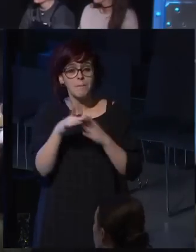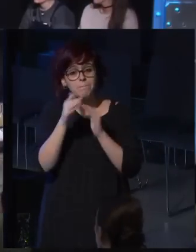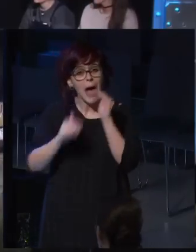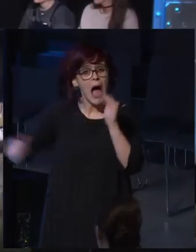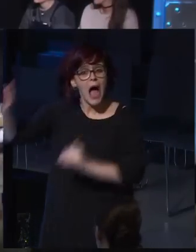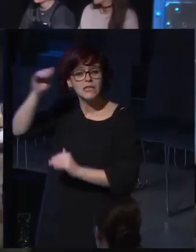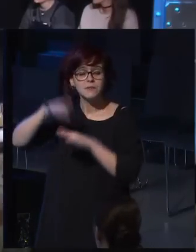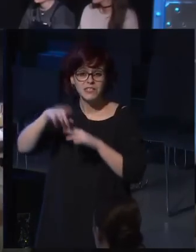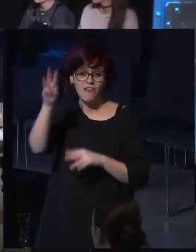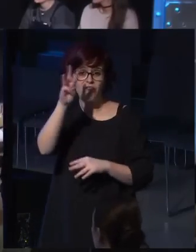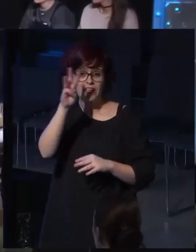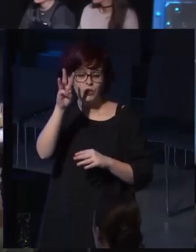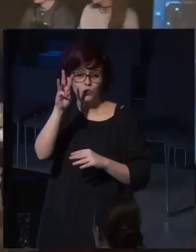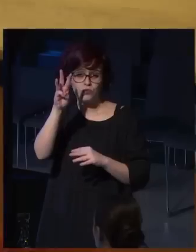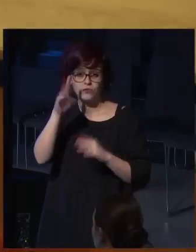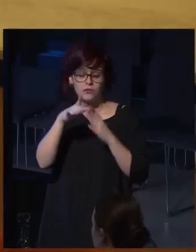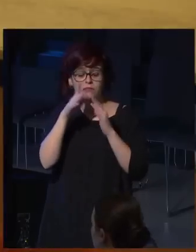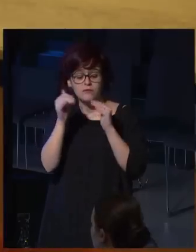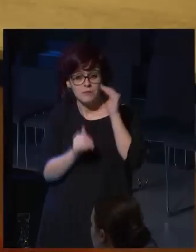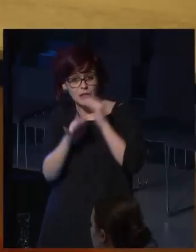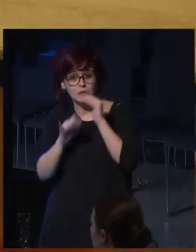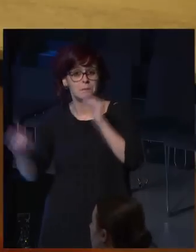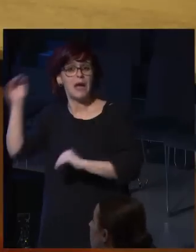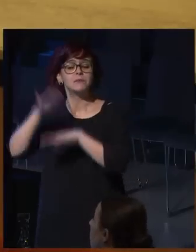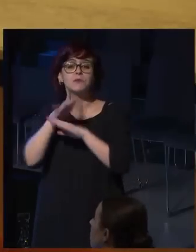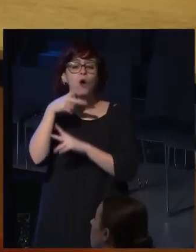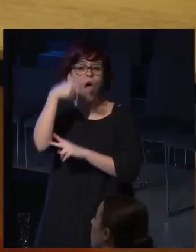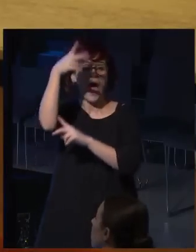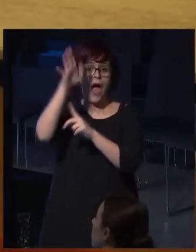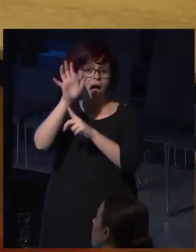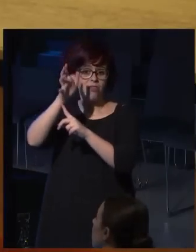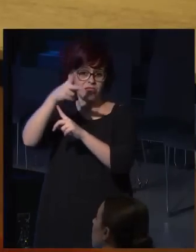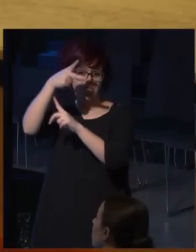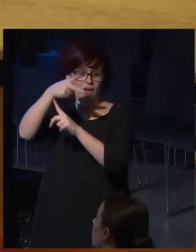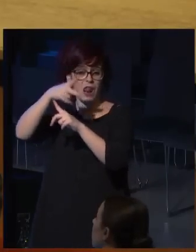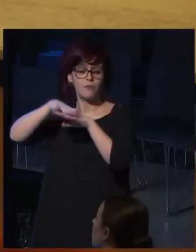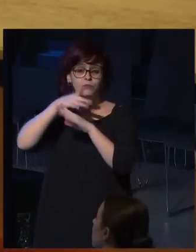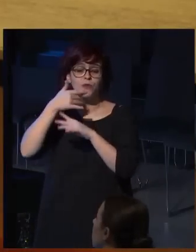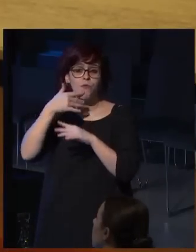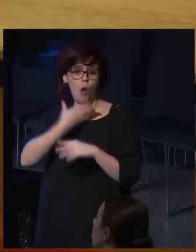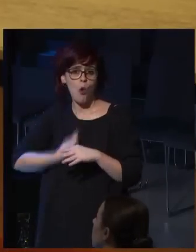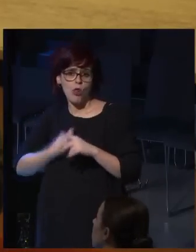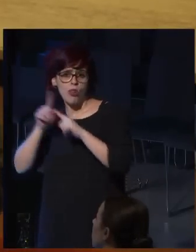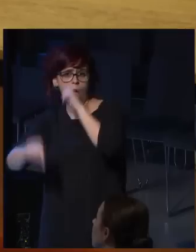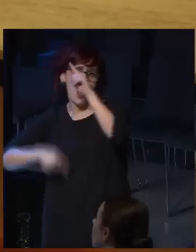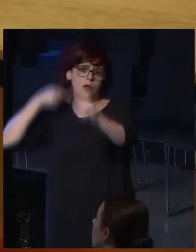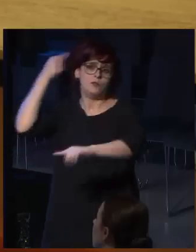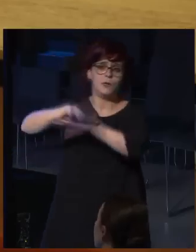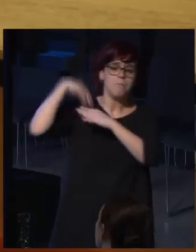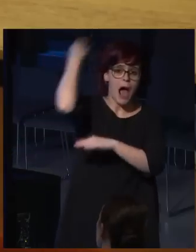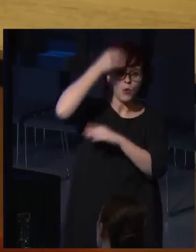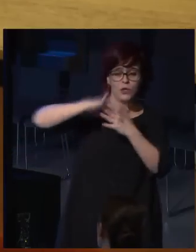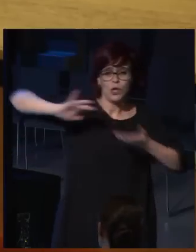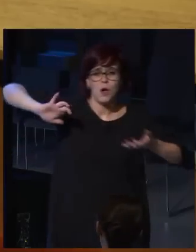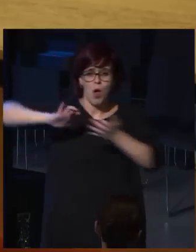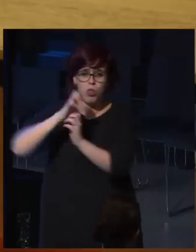a menos vatios, pues a más va a llegar. Si llega de la antena hasta Murcia, pues me va a llegar hasta Marruecos. Vale. Si lo subo, pues esa es la idea